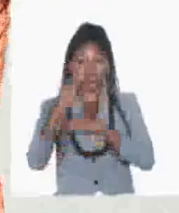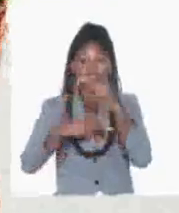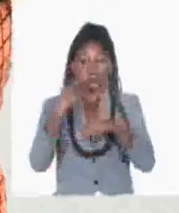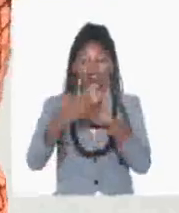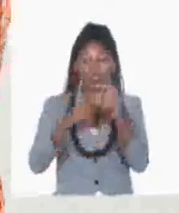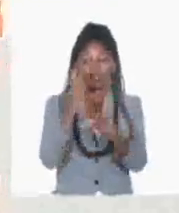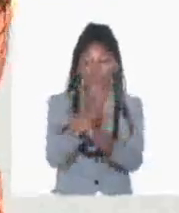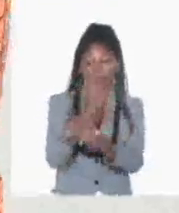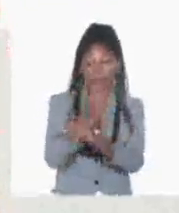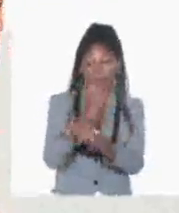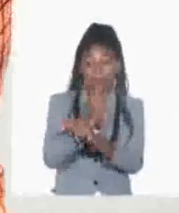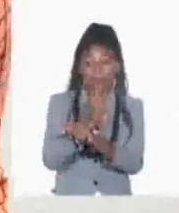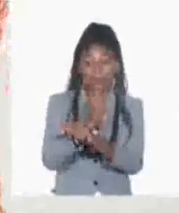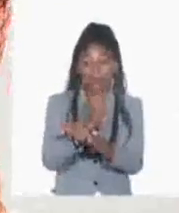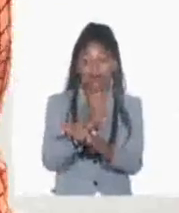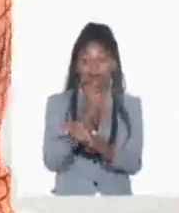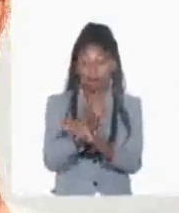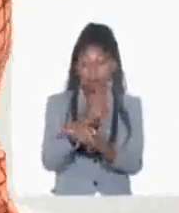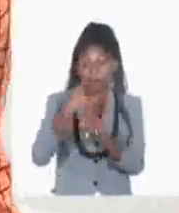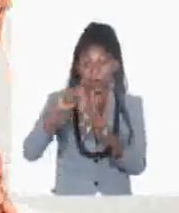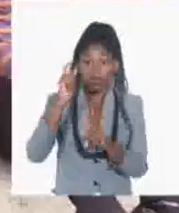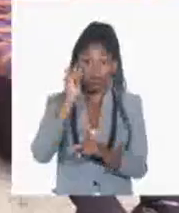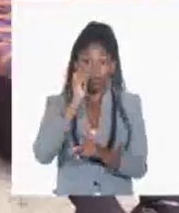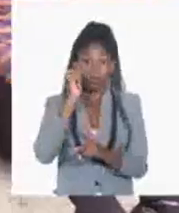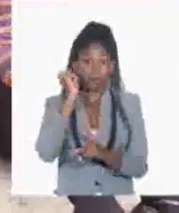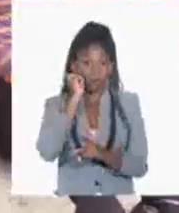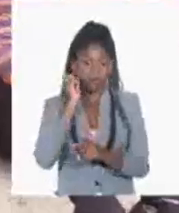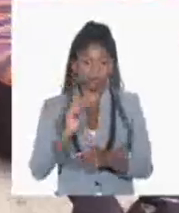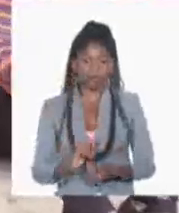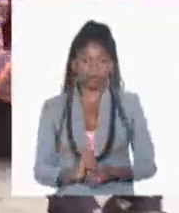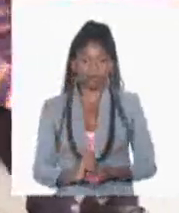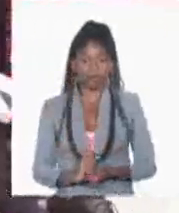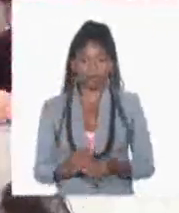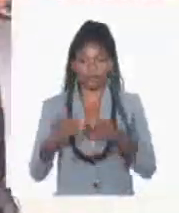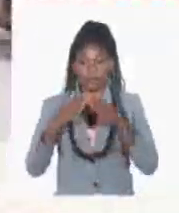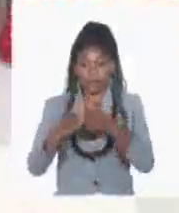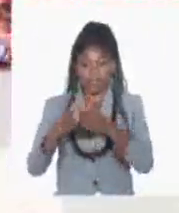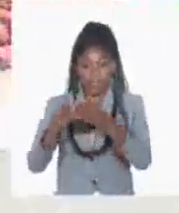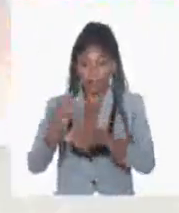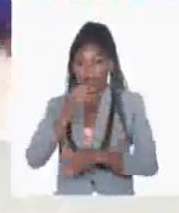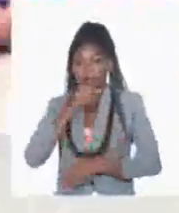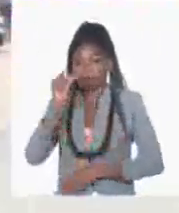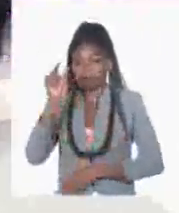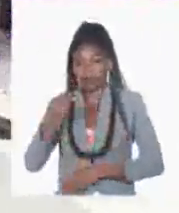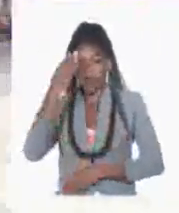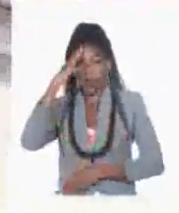juventudes René Reyes y el actor Ariel Hernández. En Granma, Jacqueline Pérez, para el Canal Cubano de Noticias.